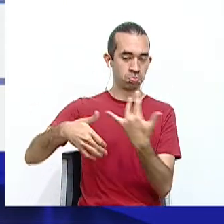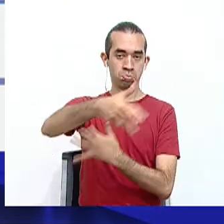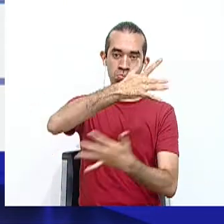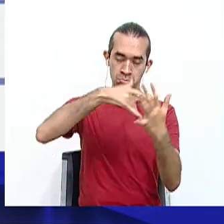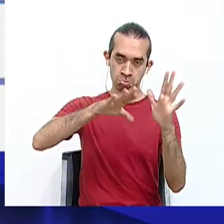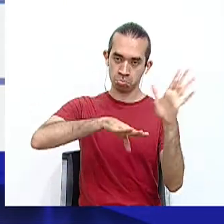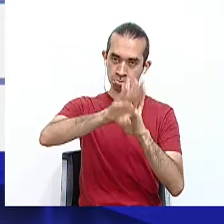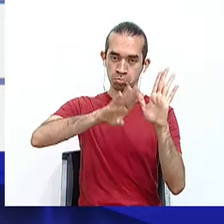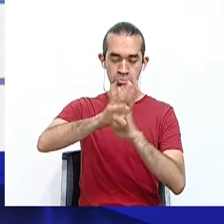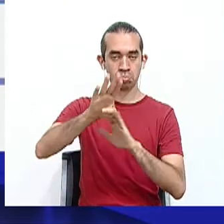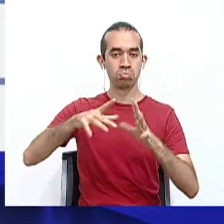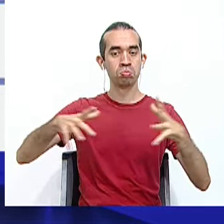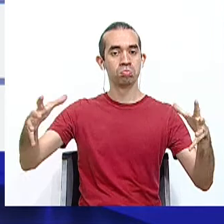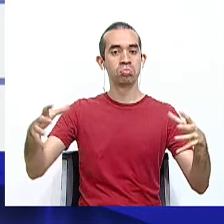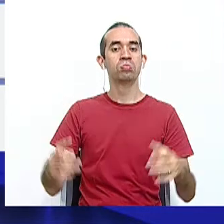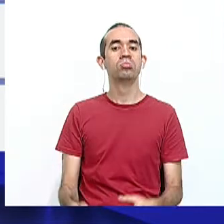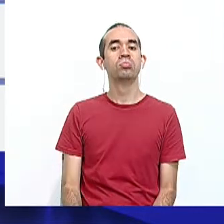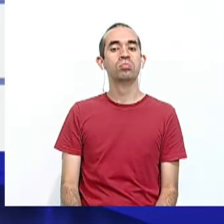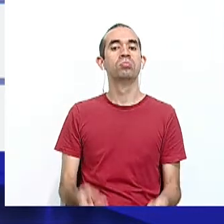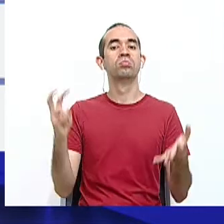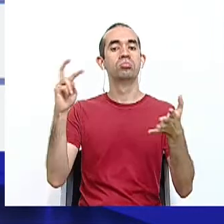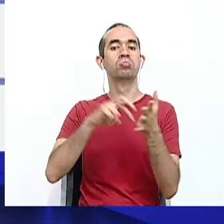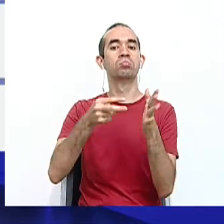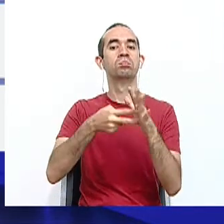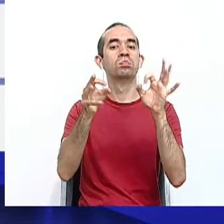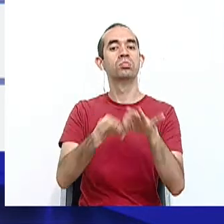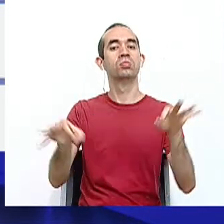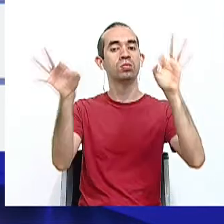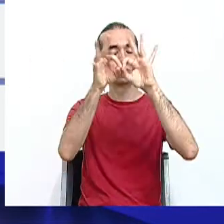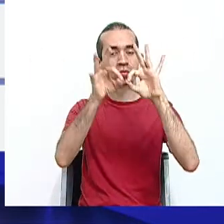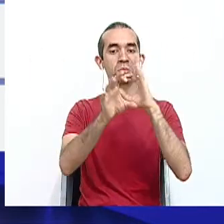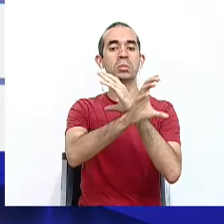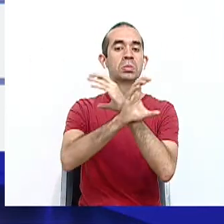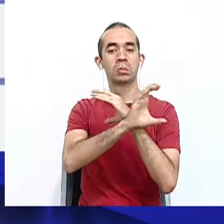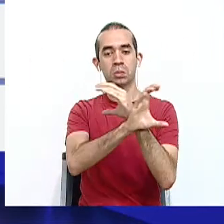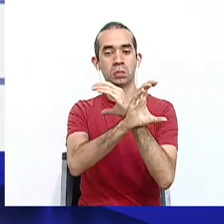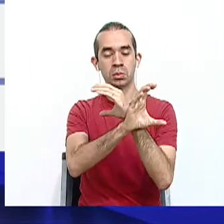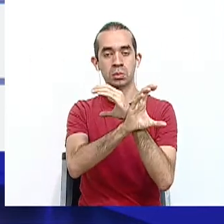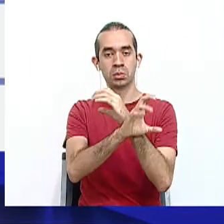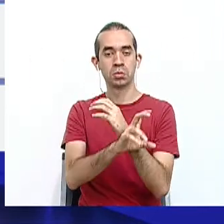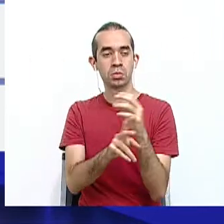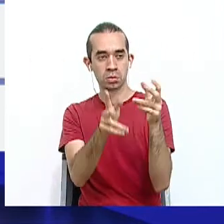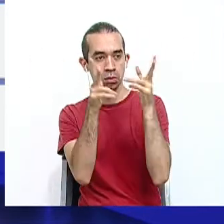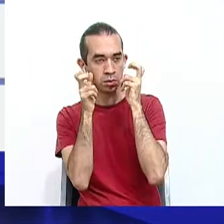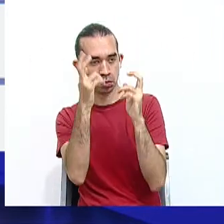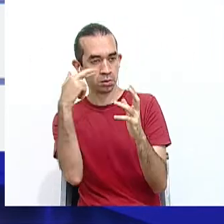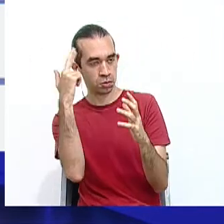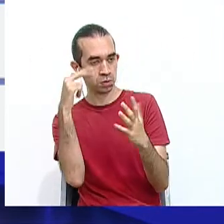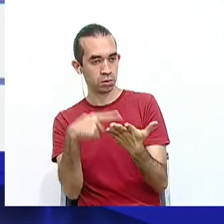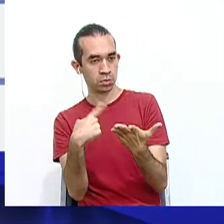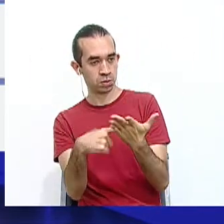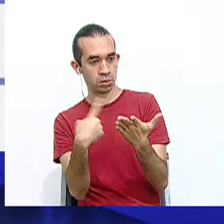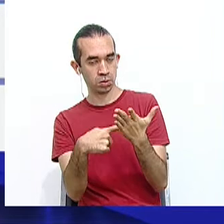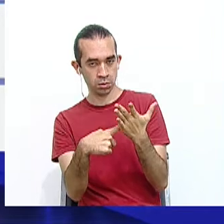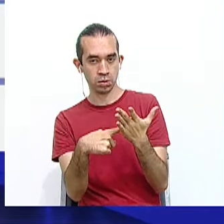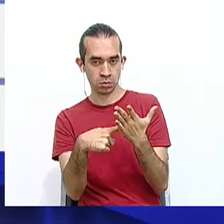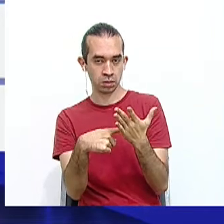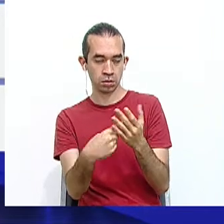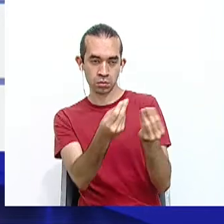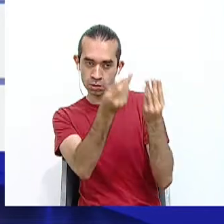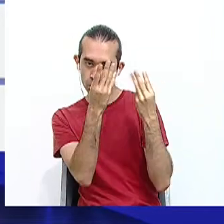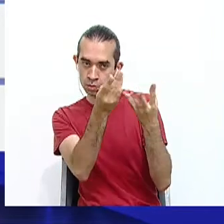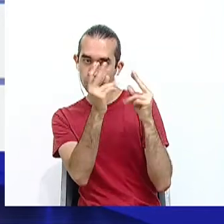y en desarrollo. Por eso es importante ser muy cuidadosos y hacer una lectura reflexiva, crítica, cada vez que